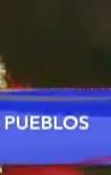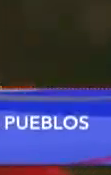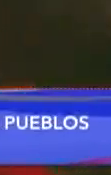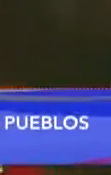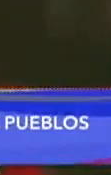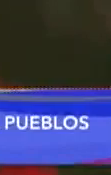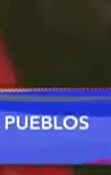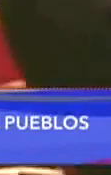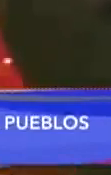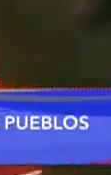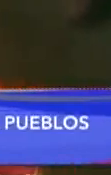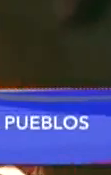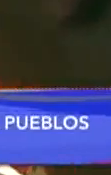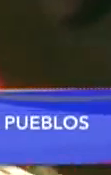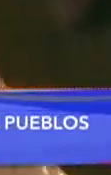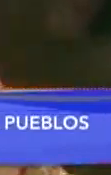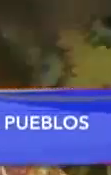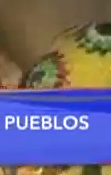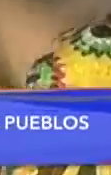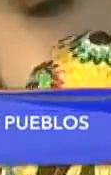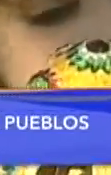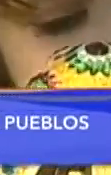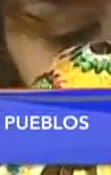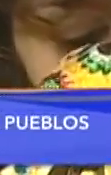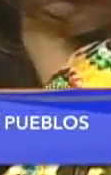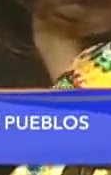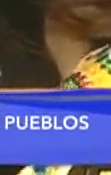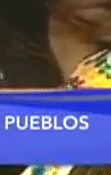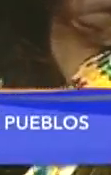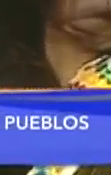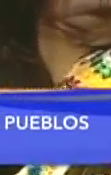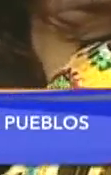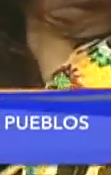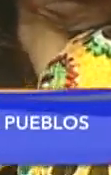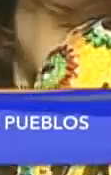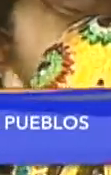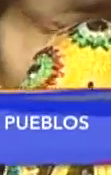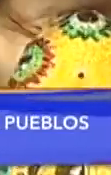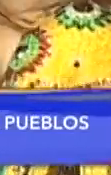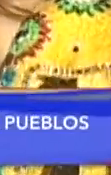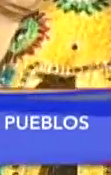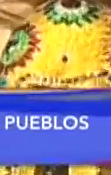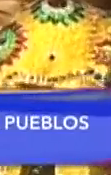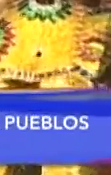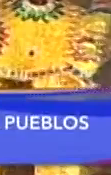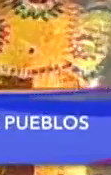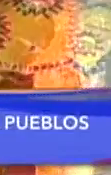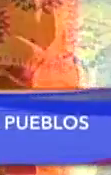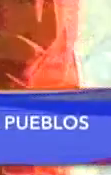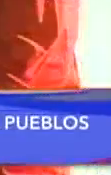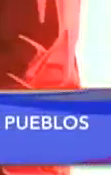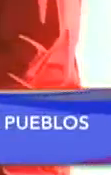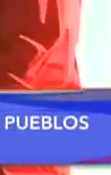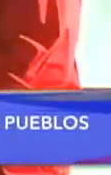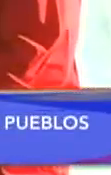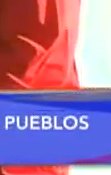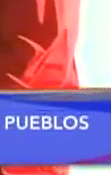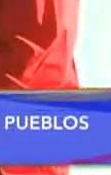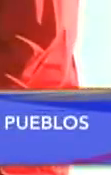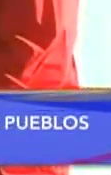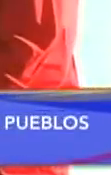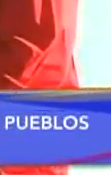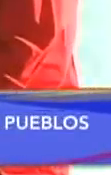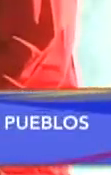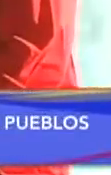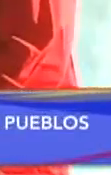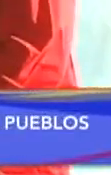el comandante Chávez. Este definitivamente yo creo que es el momento idóneo, sobre todo cuando vivimos en toda esta